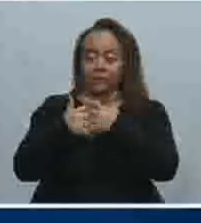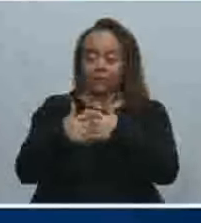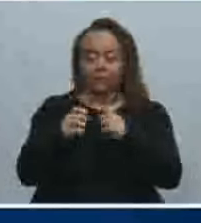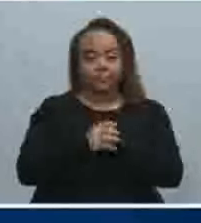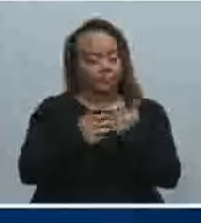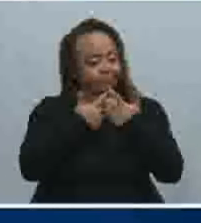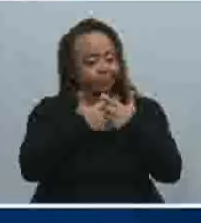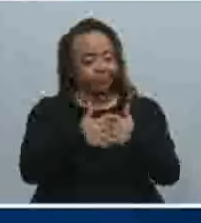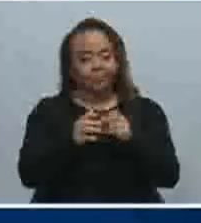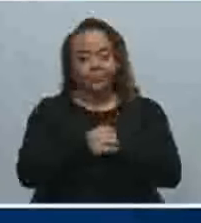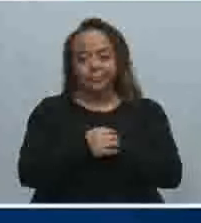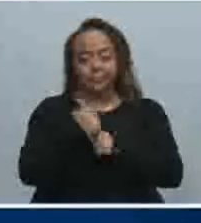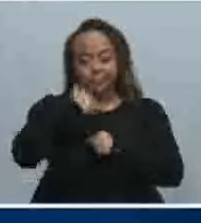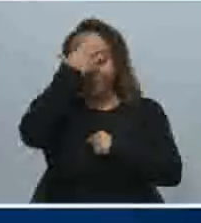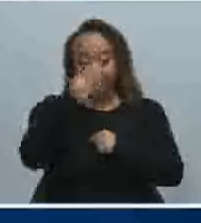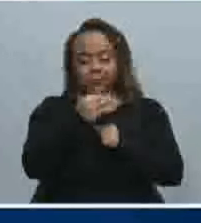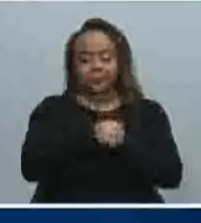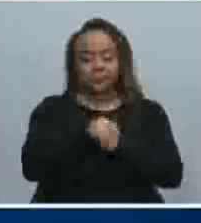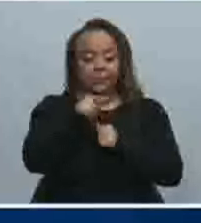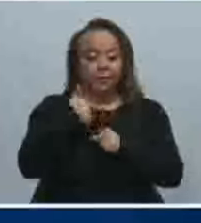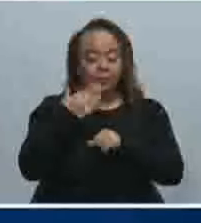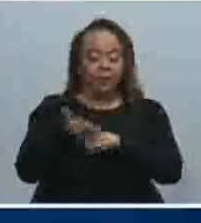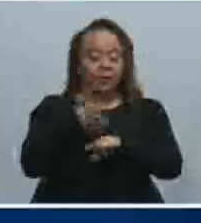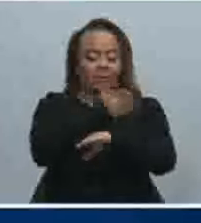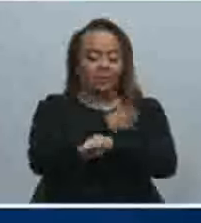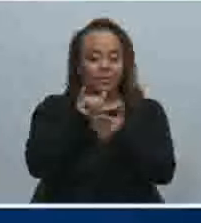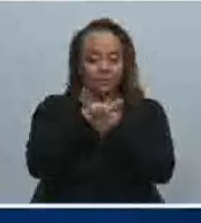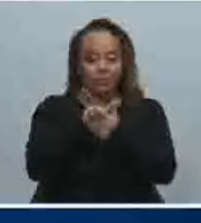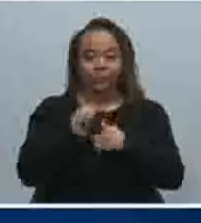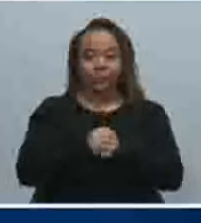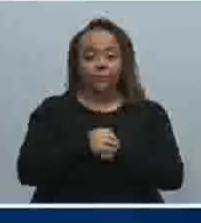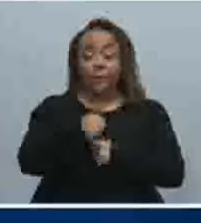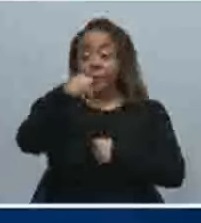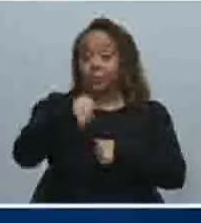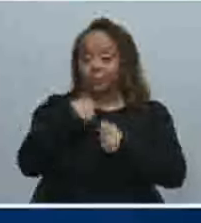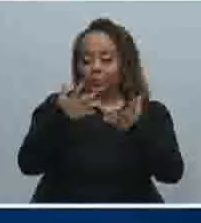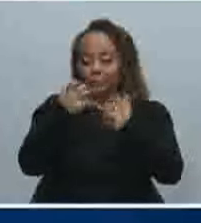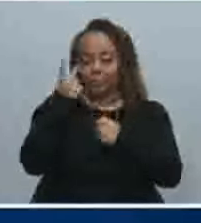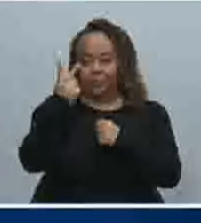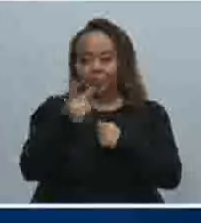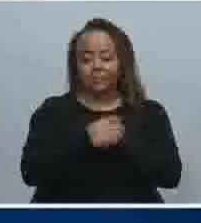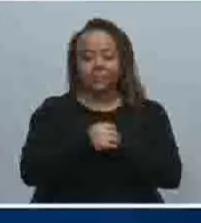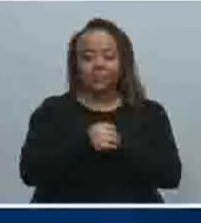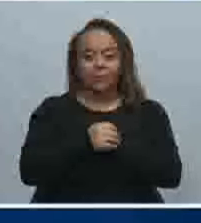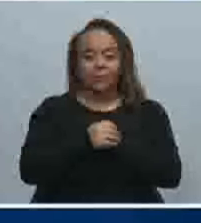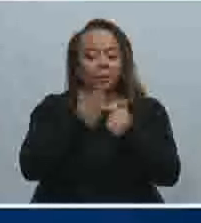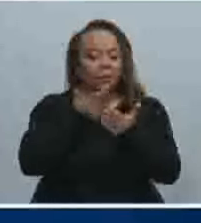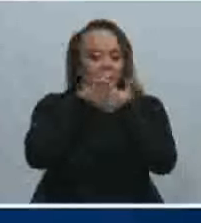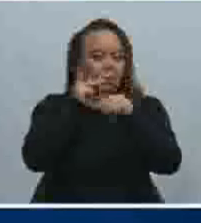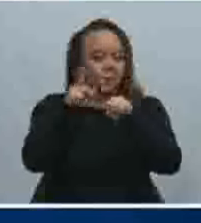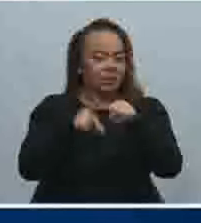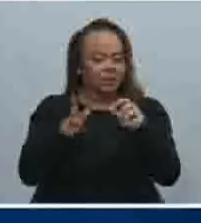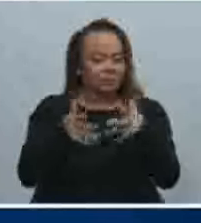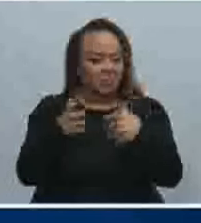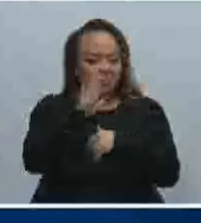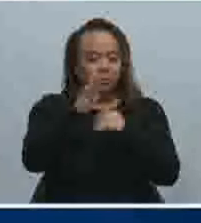replegó que yo creo que al menos tuvo un avance en eso jugó a algo hoy quiero ver qué propone Pérez en